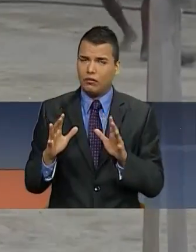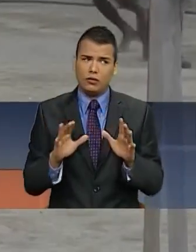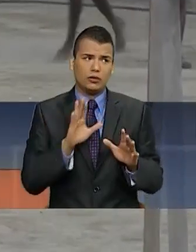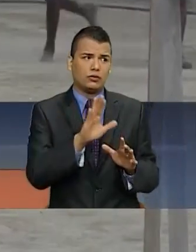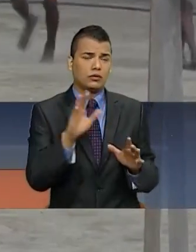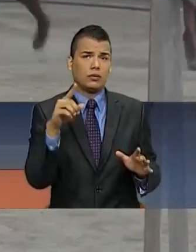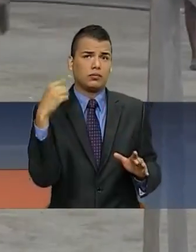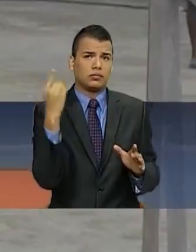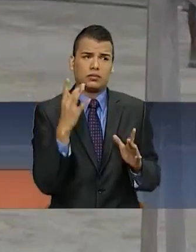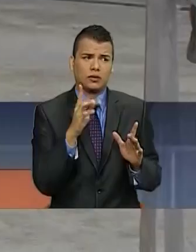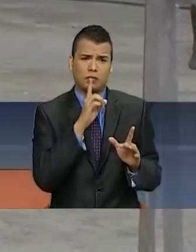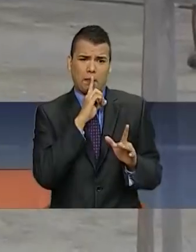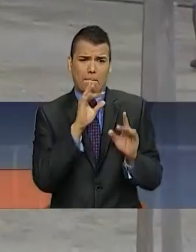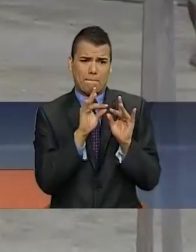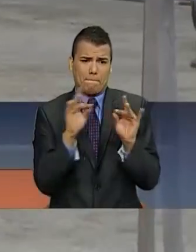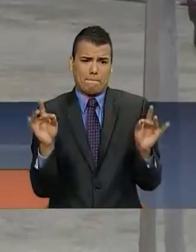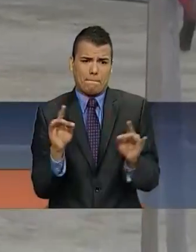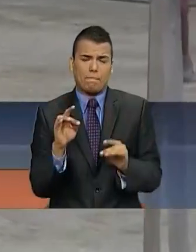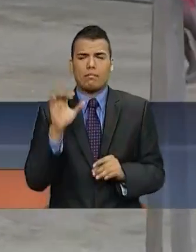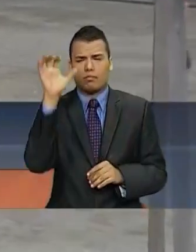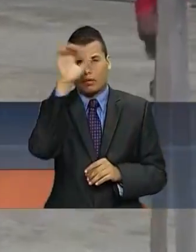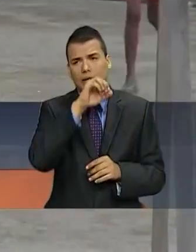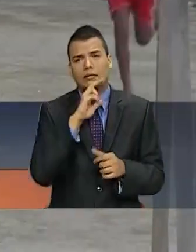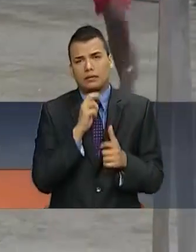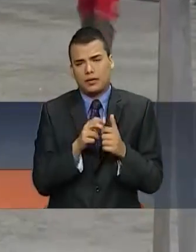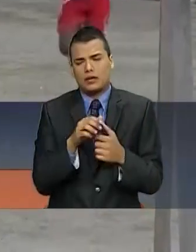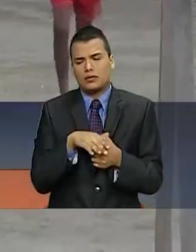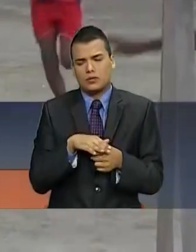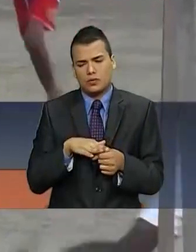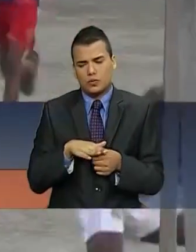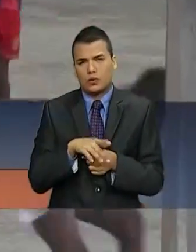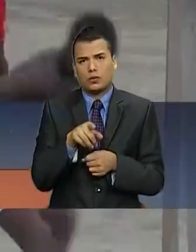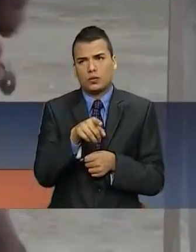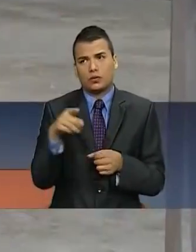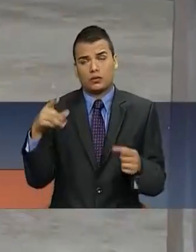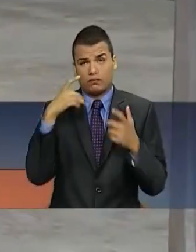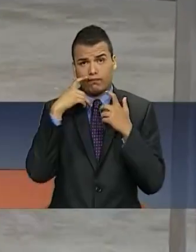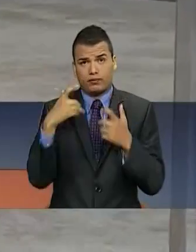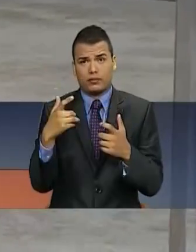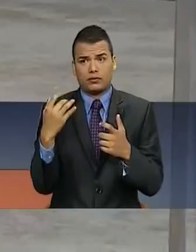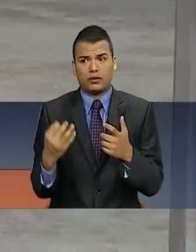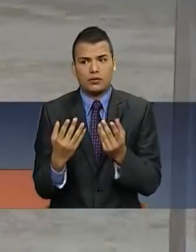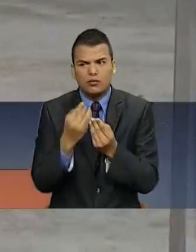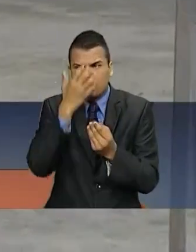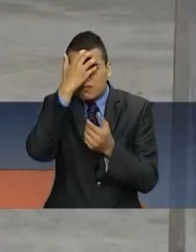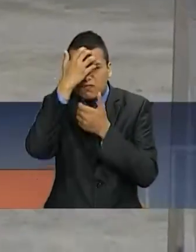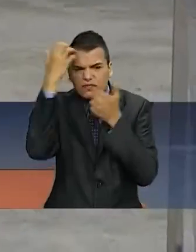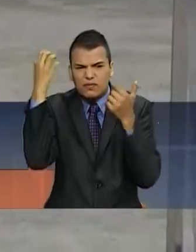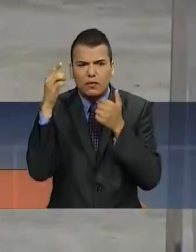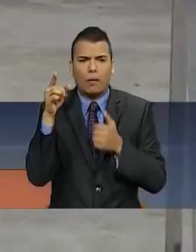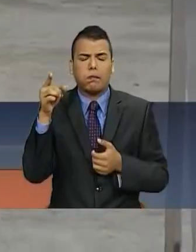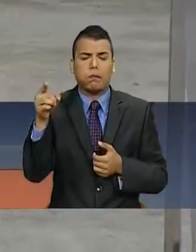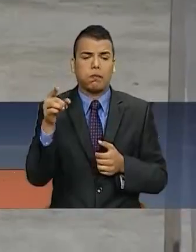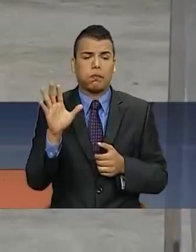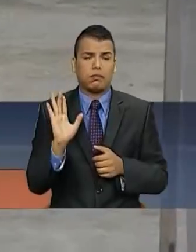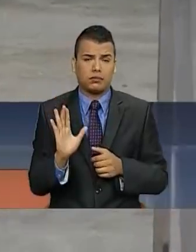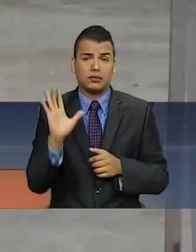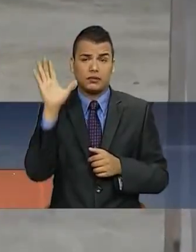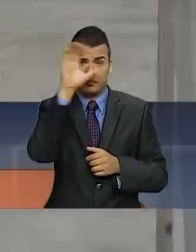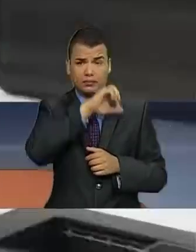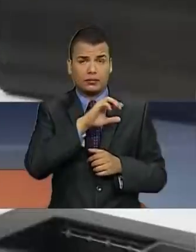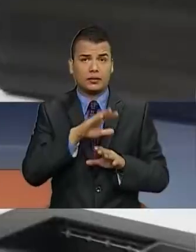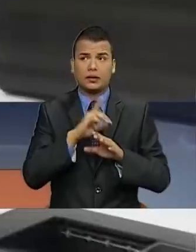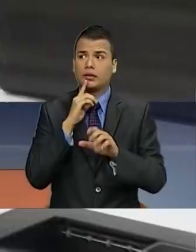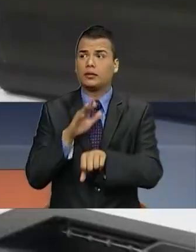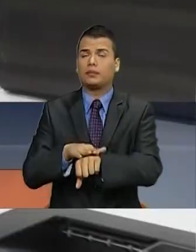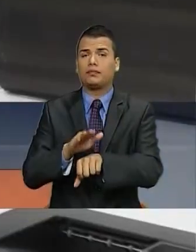total hermetismo. Entendemos que es una situación muy difícil, hay una presencia muy fuerte de grupos armados ilegales en esa zona. Hay que precisar algo,